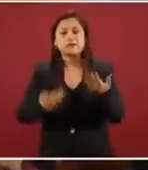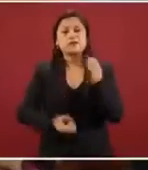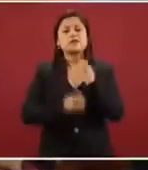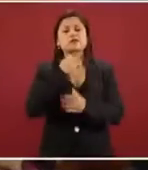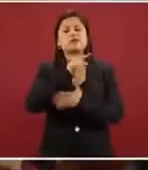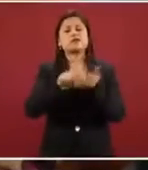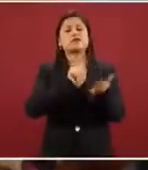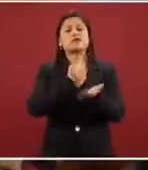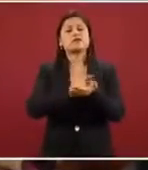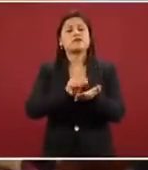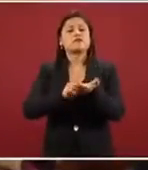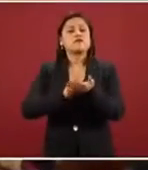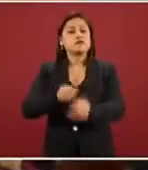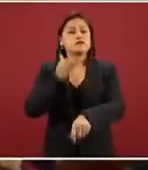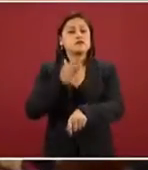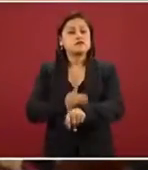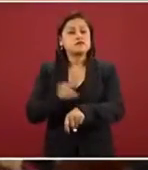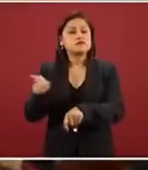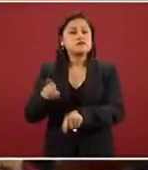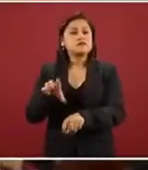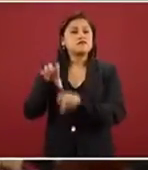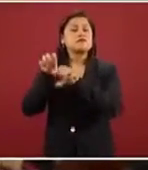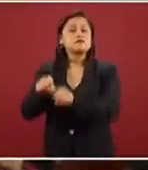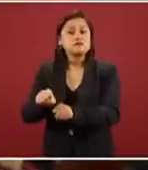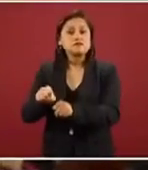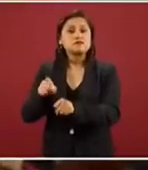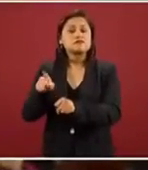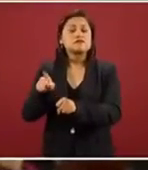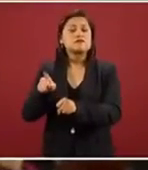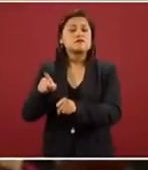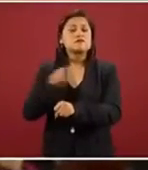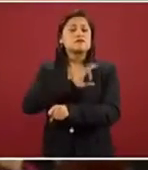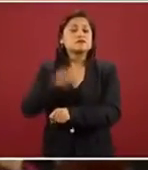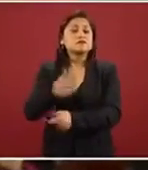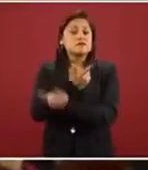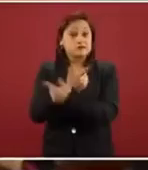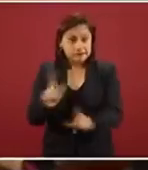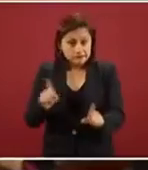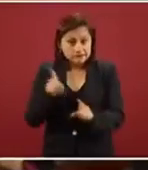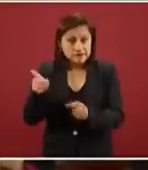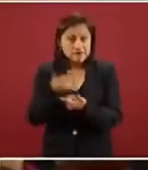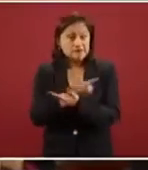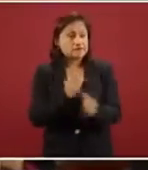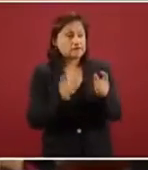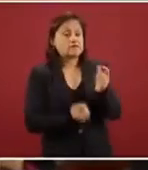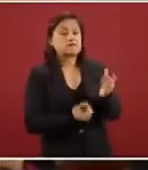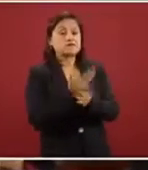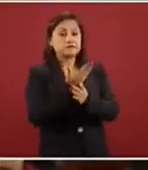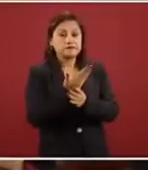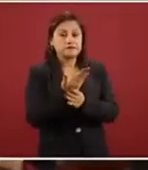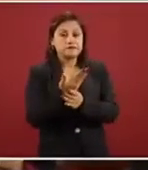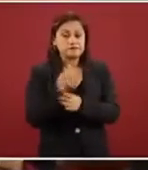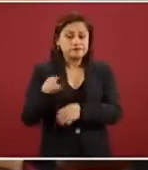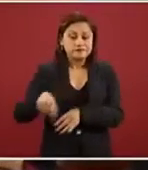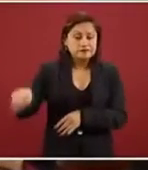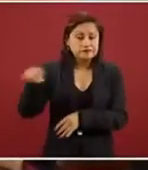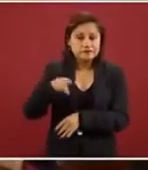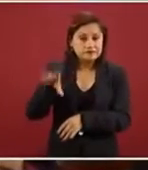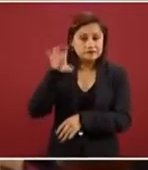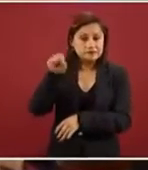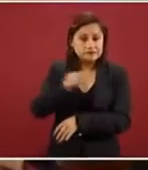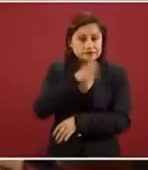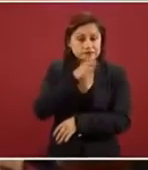es la postura que tendría este gobierno frente a ellos? ¿Habría esperanzas para hacer justicia? Esa es mi